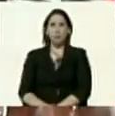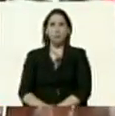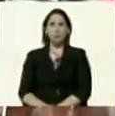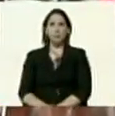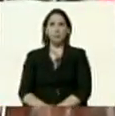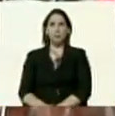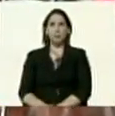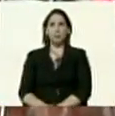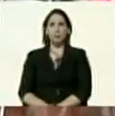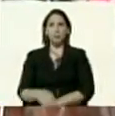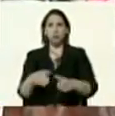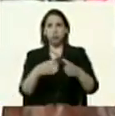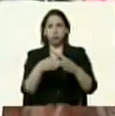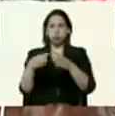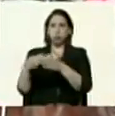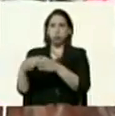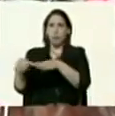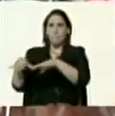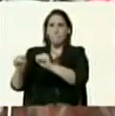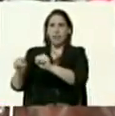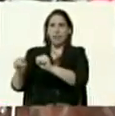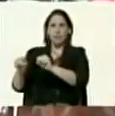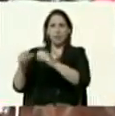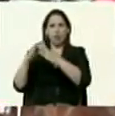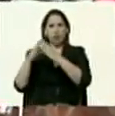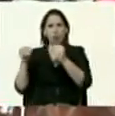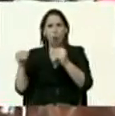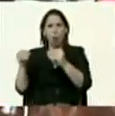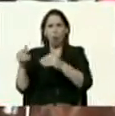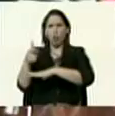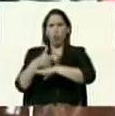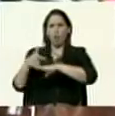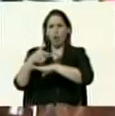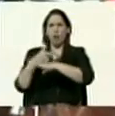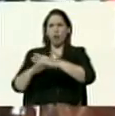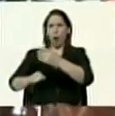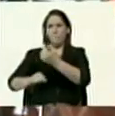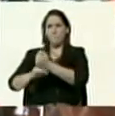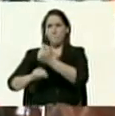que organiza el imperialismo y todos sus aliados